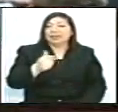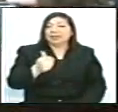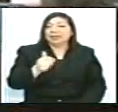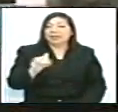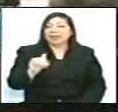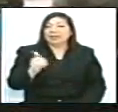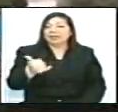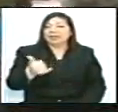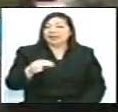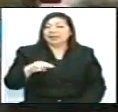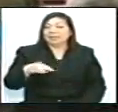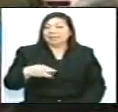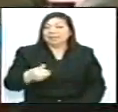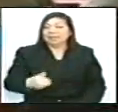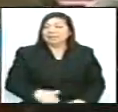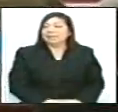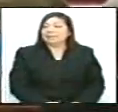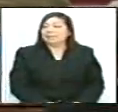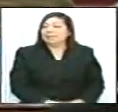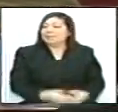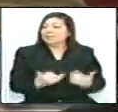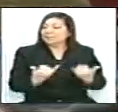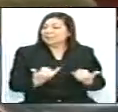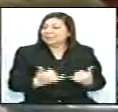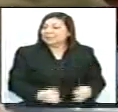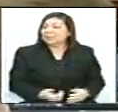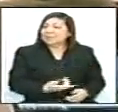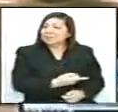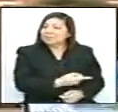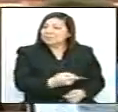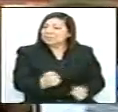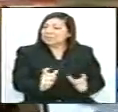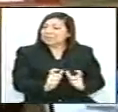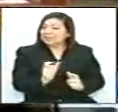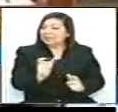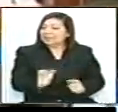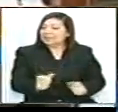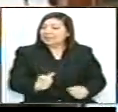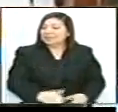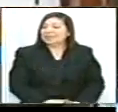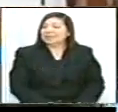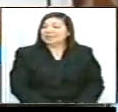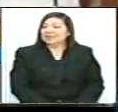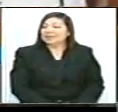de la República. Señores congresistas,